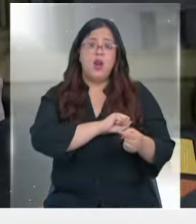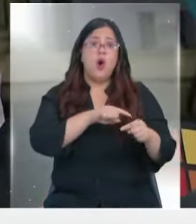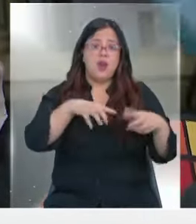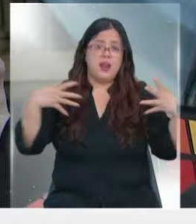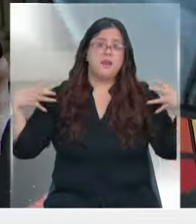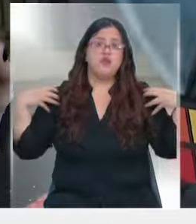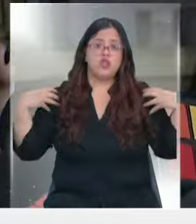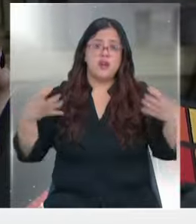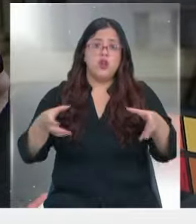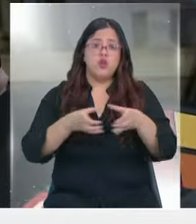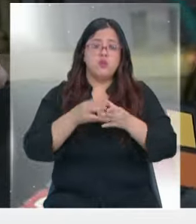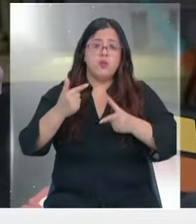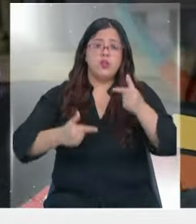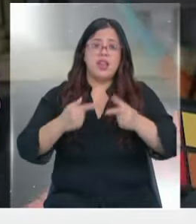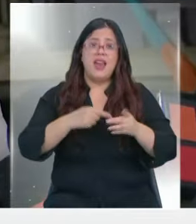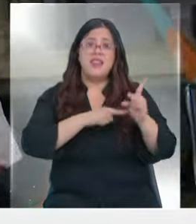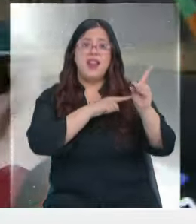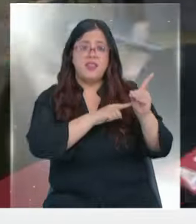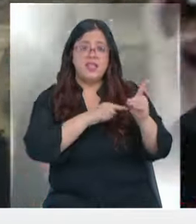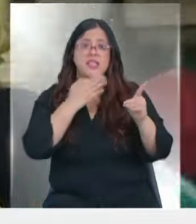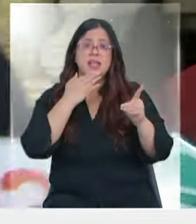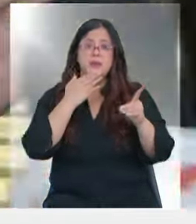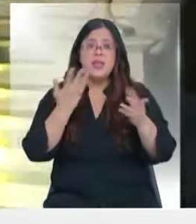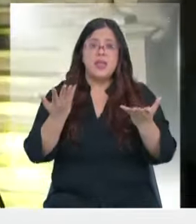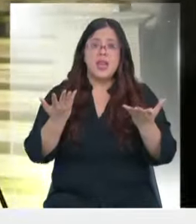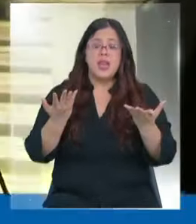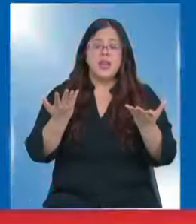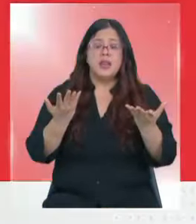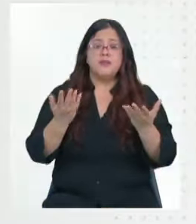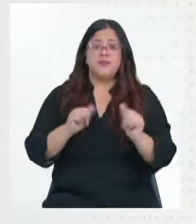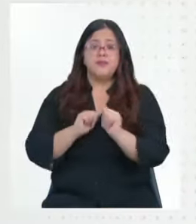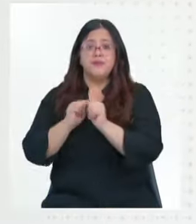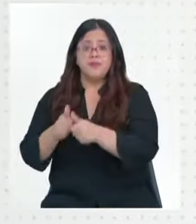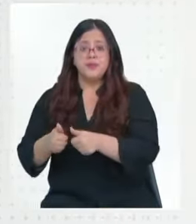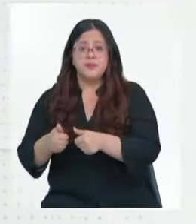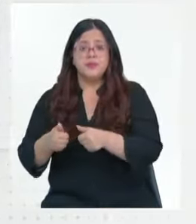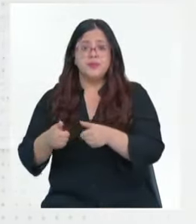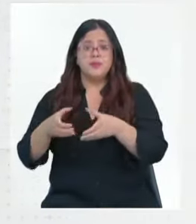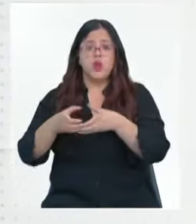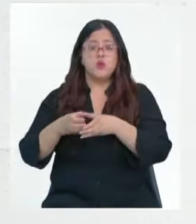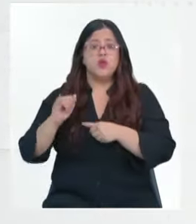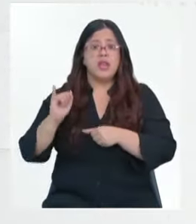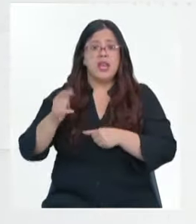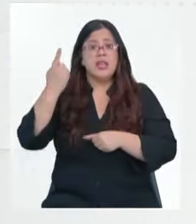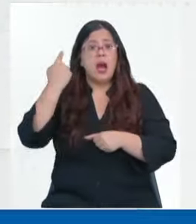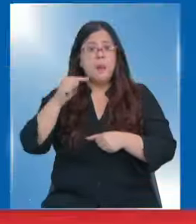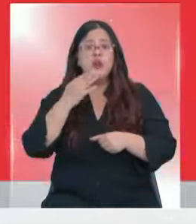la derecha y ganando y arrebatándole a la izquierda una comuna emblemática. Resultados pero al mismo oficiales. Tiempo perdiendo la derecha.